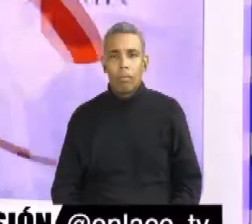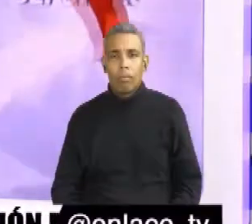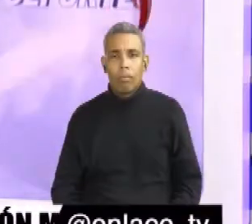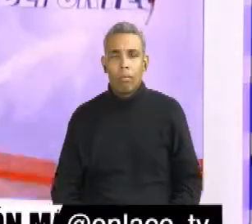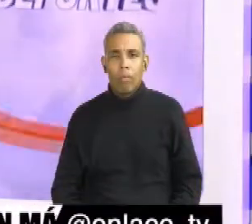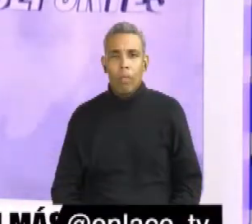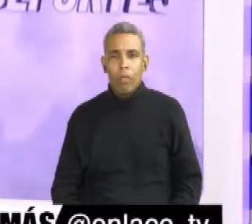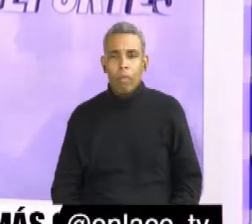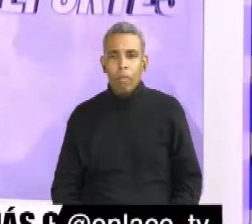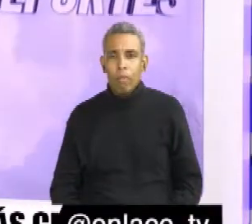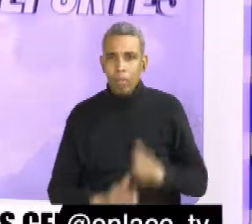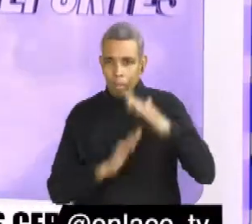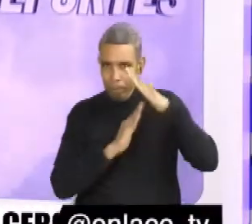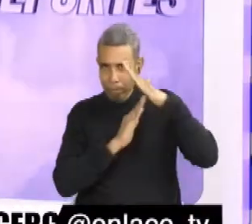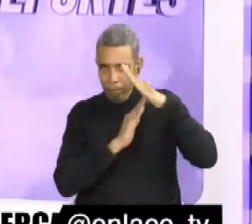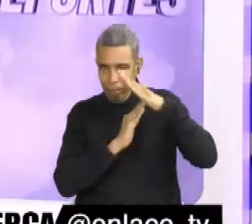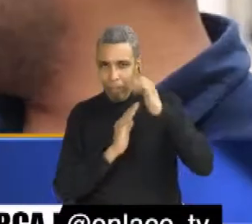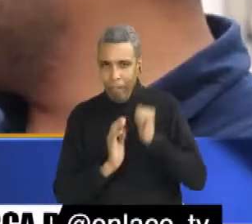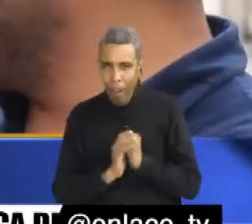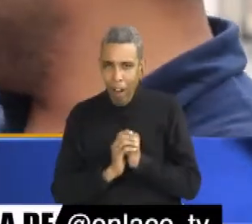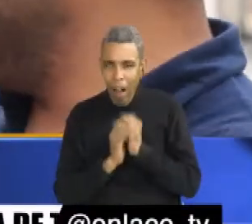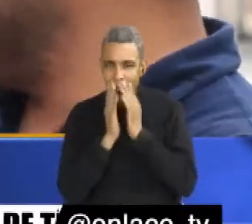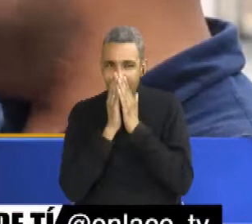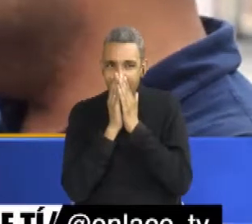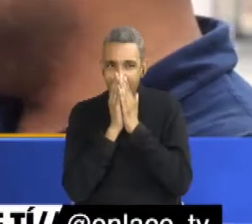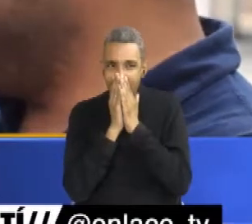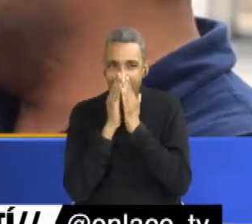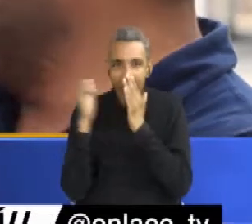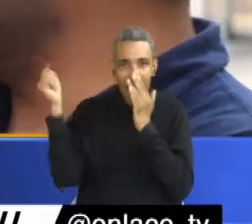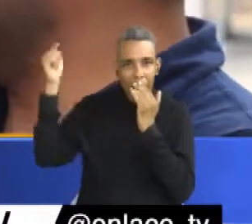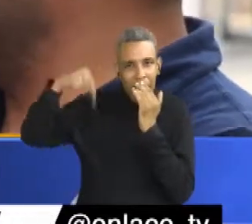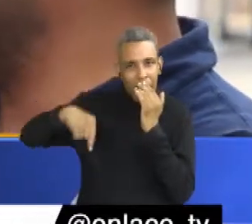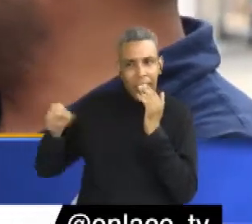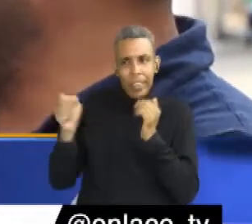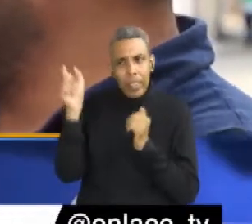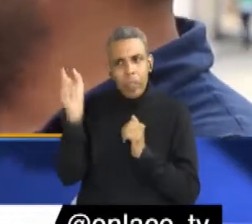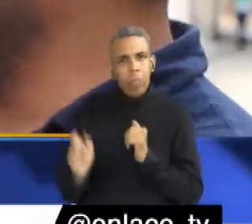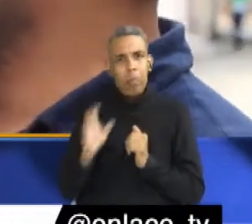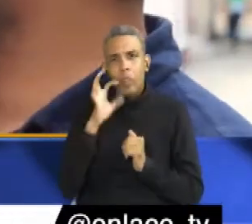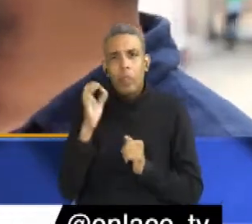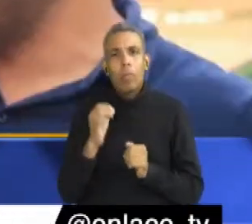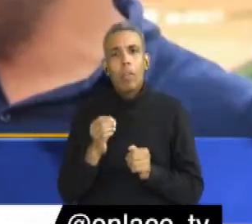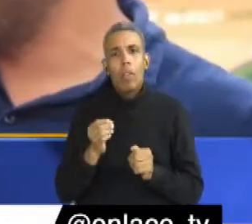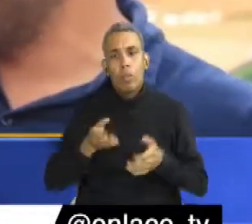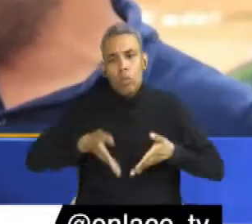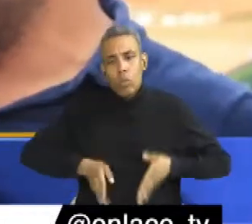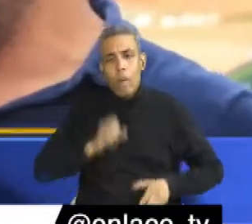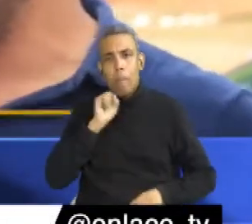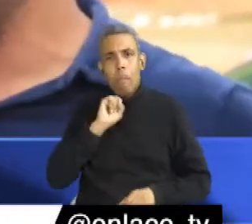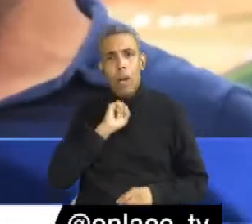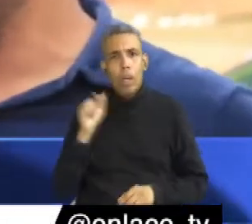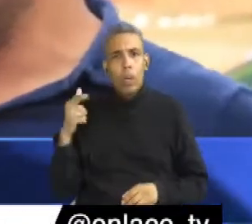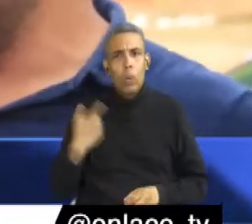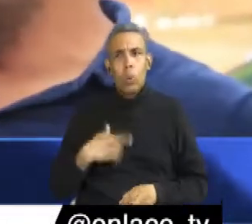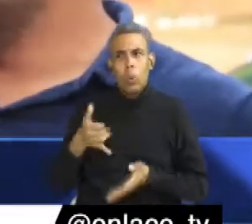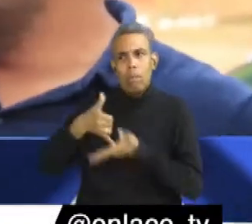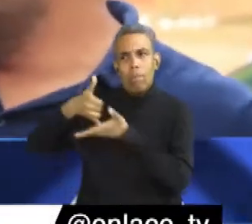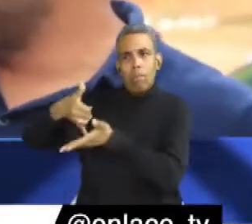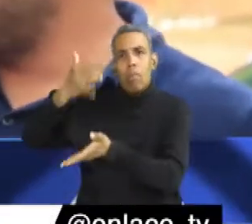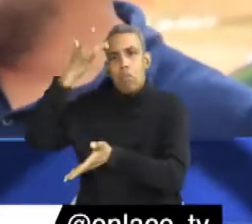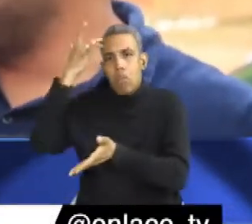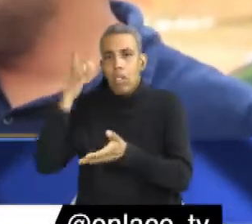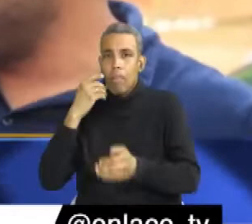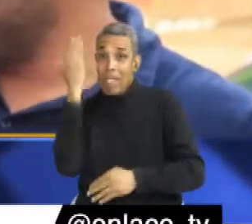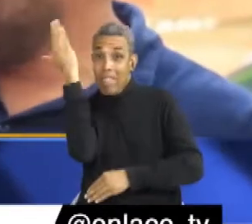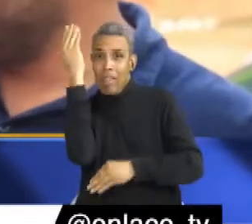Espere después de la pausa detalles de la visita a Enlace Televisión del barranqueño que ganó premio Oscar por su participación en los efectos especiales de la